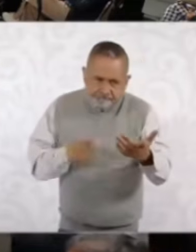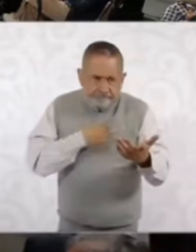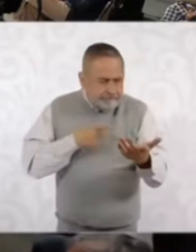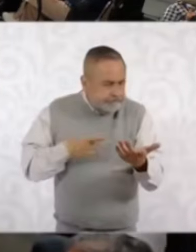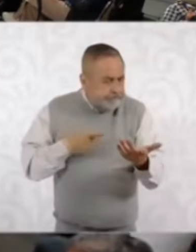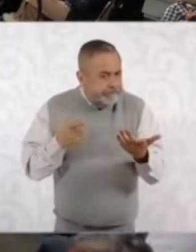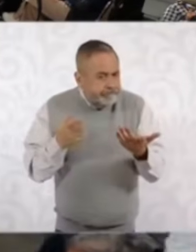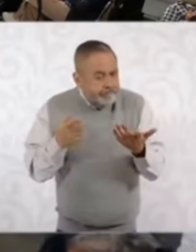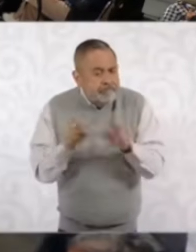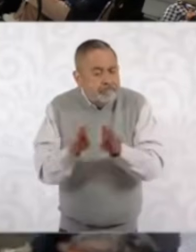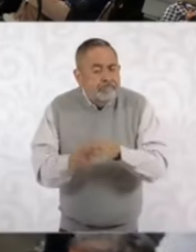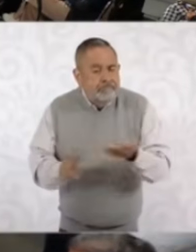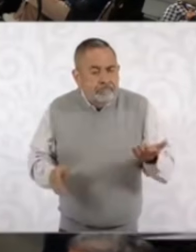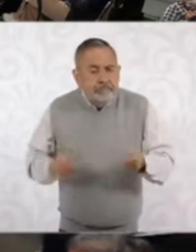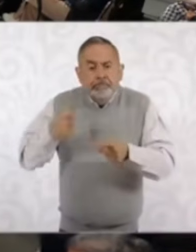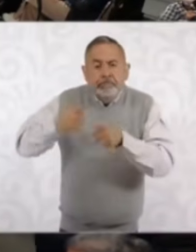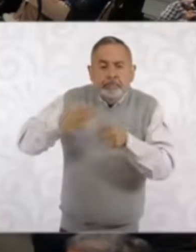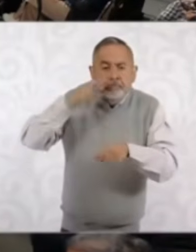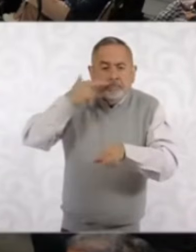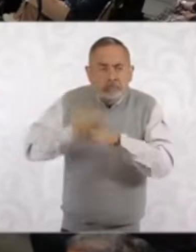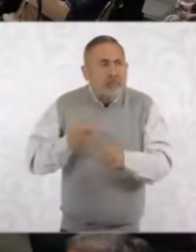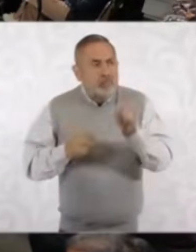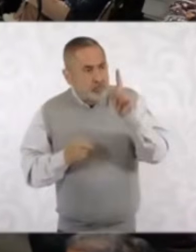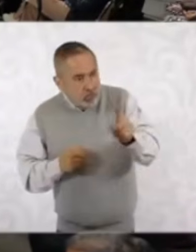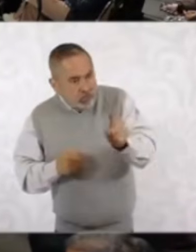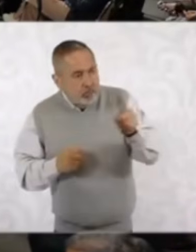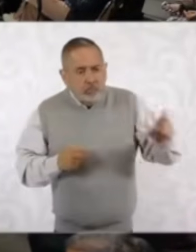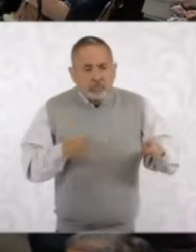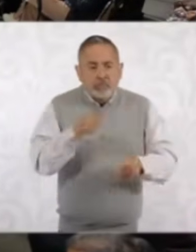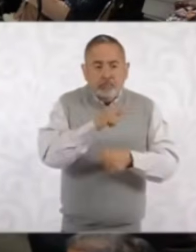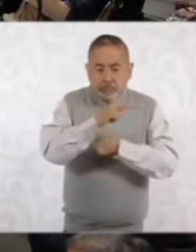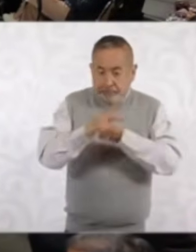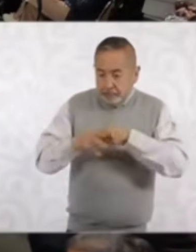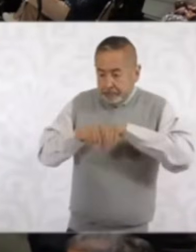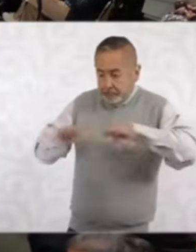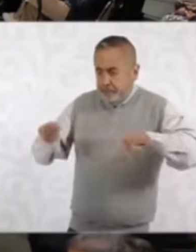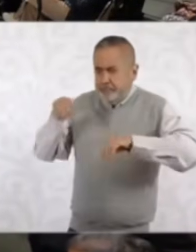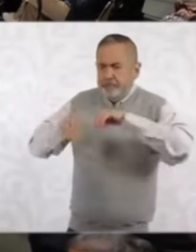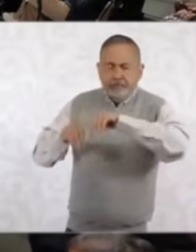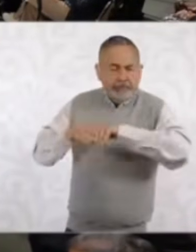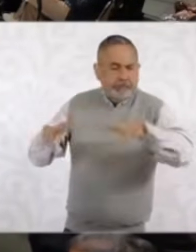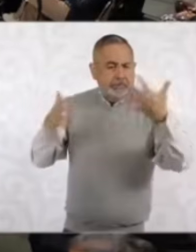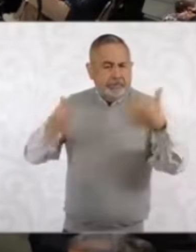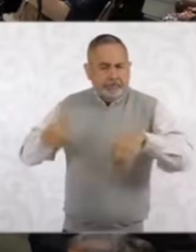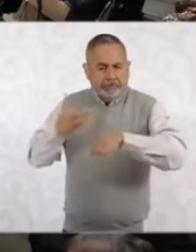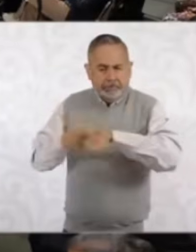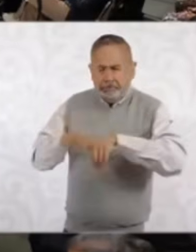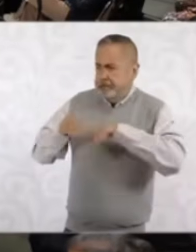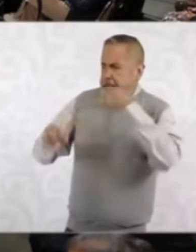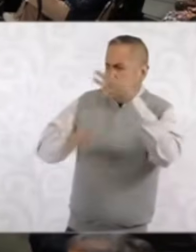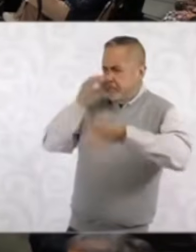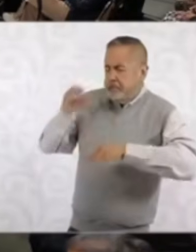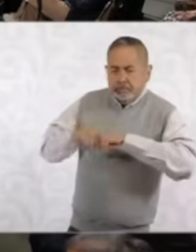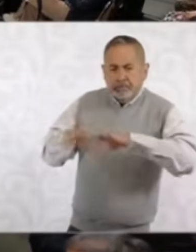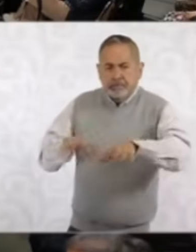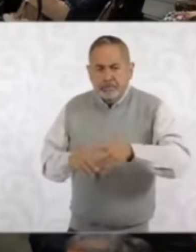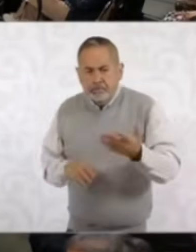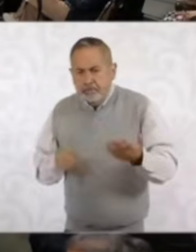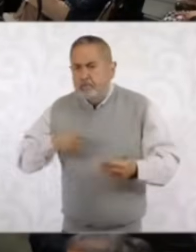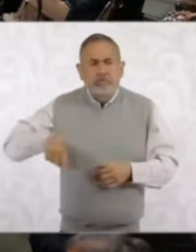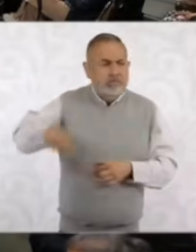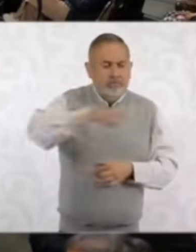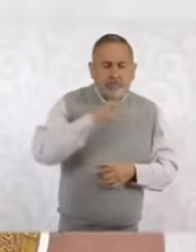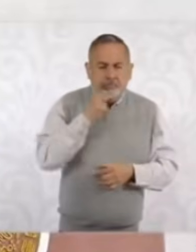entonces, ¿qué corresponsabilidad tienen con el país donde instalan esa empresa o con los usuarios o usuarias